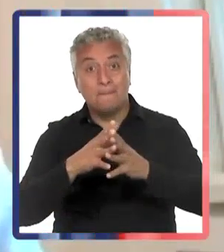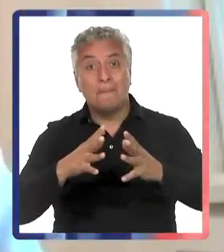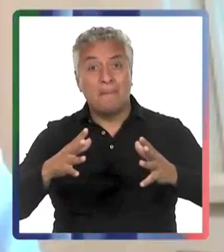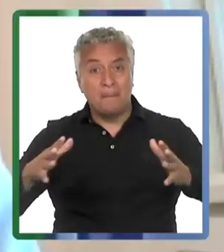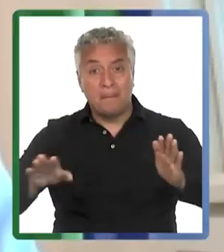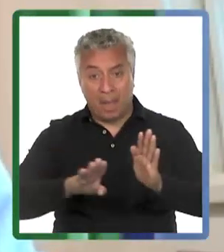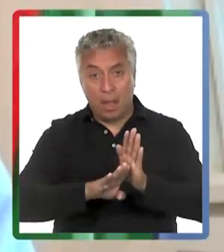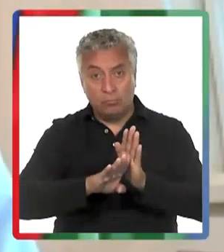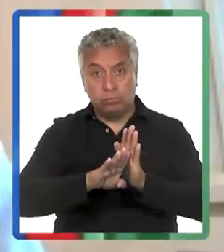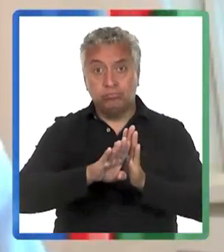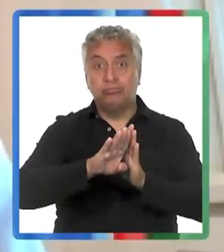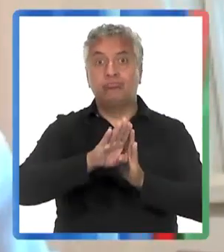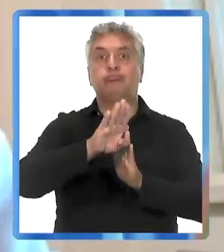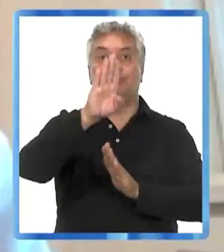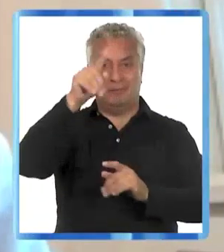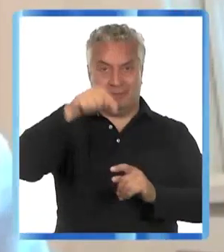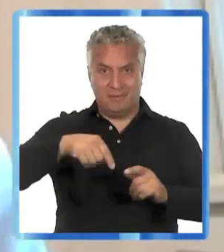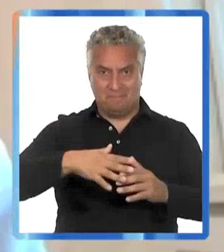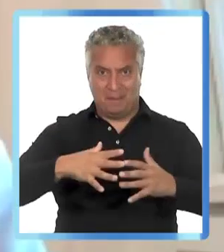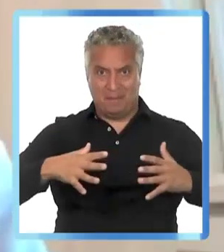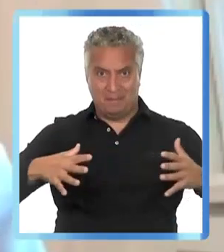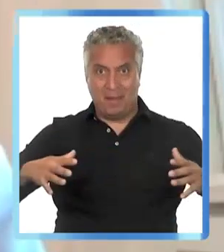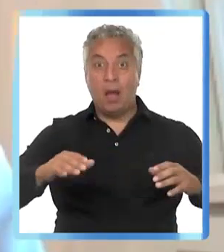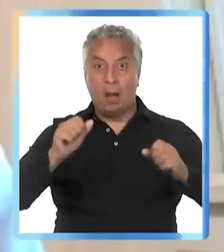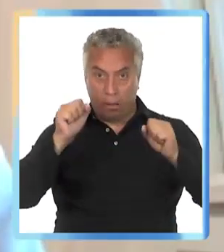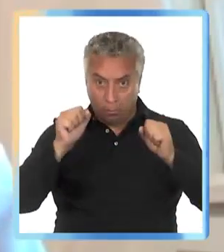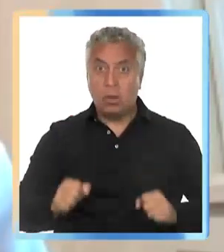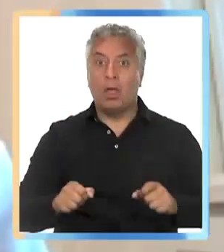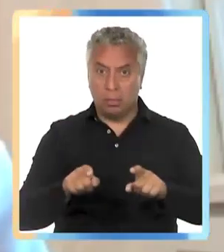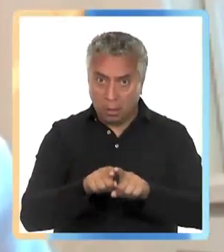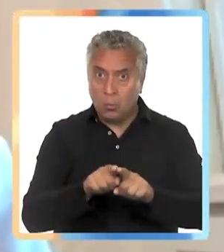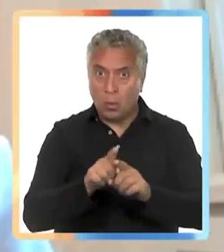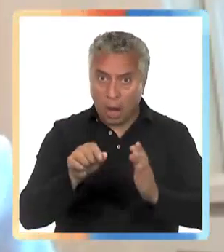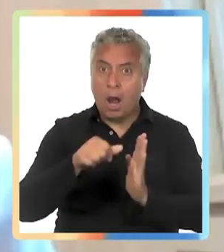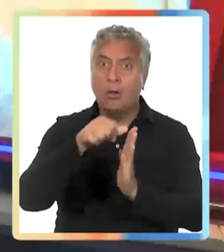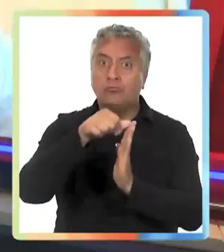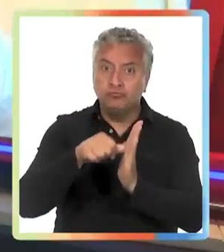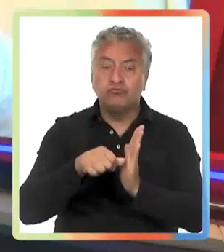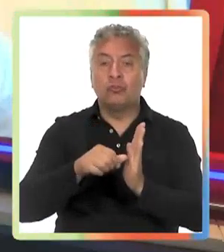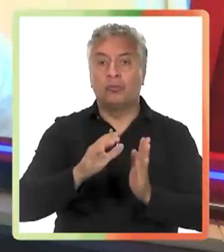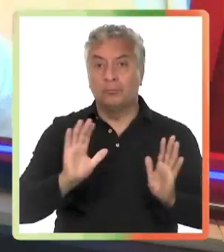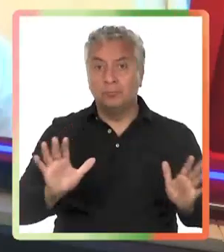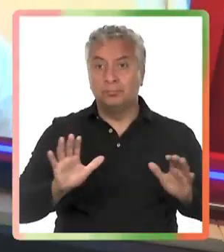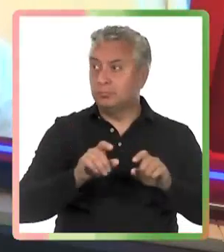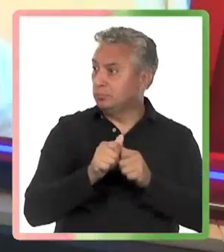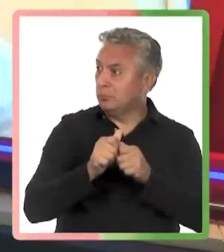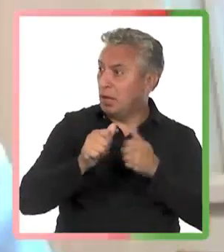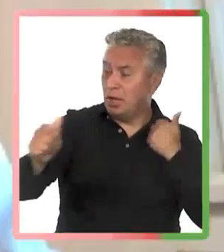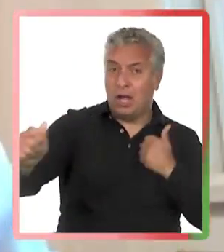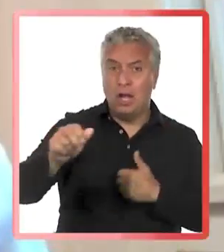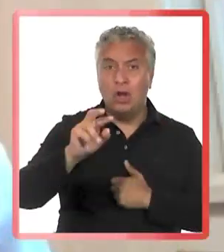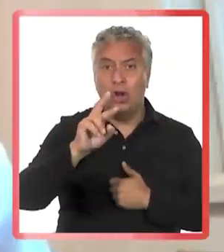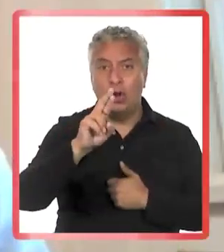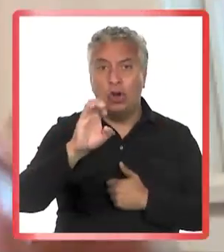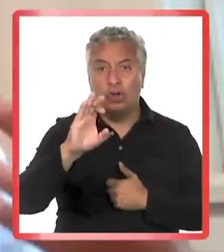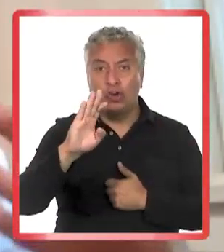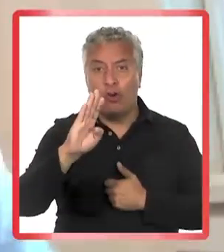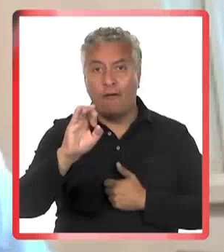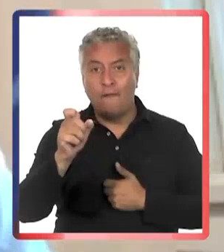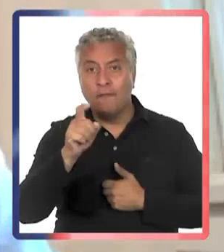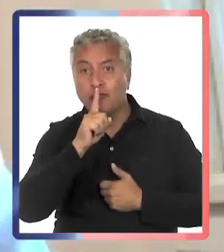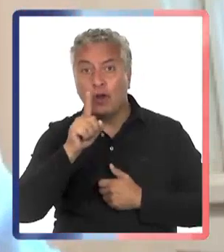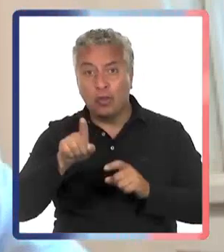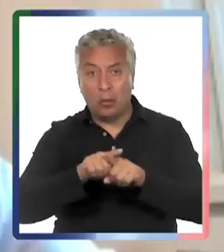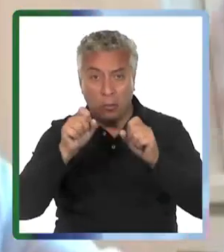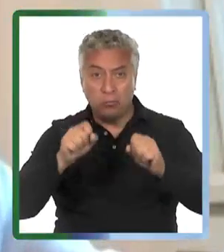al mayor desarrollo. Usted sabe, actualmente se puede hacer hasta cirugía robótica remota, digamos. O sea,